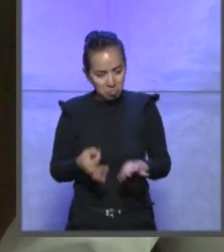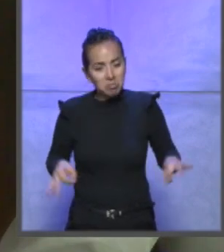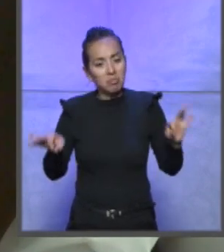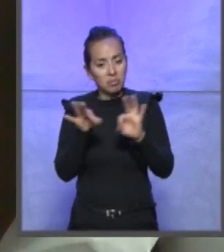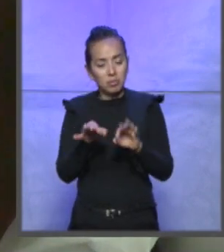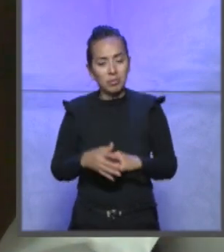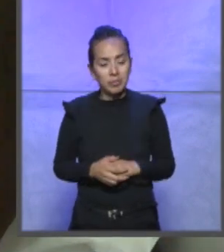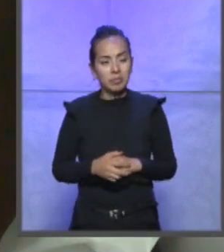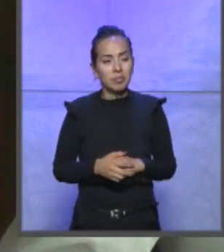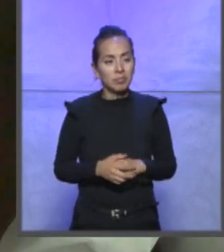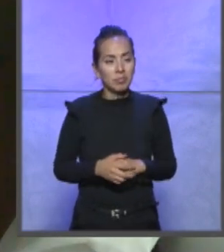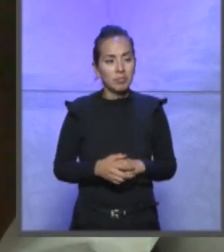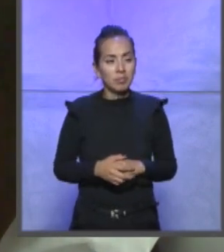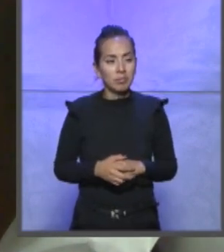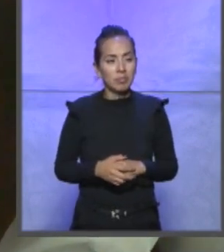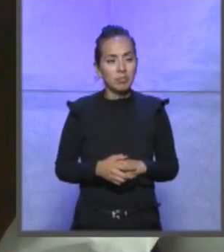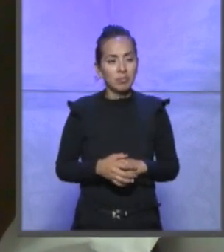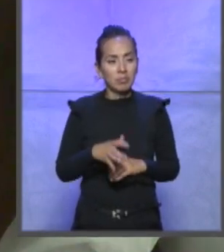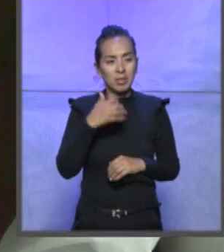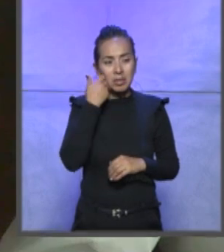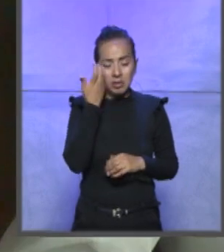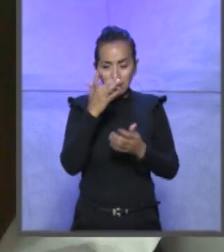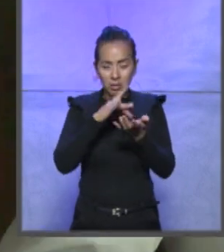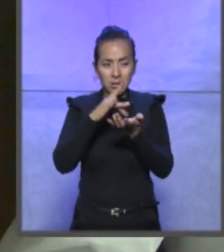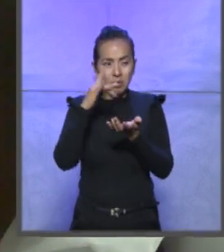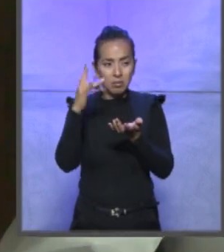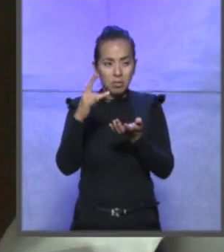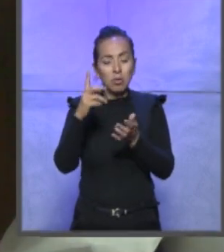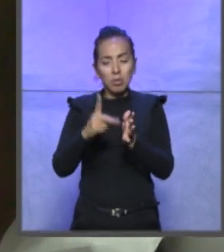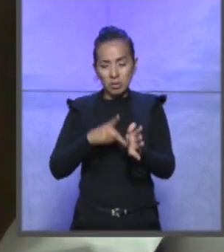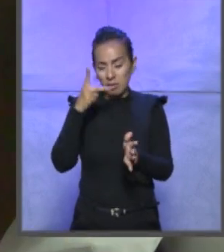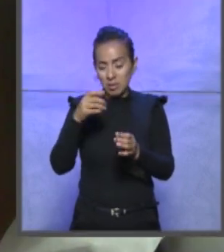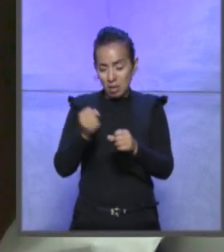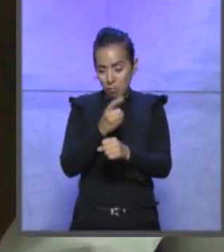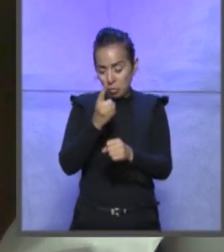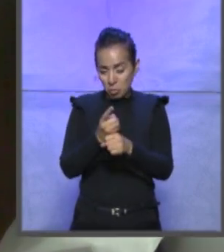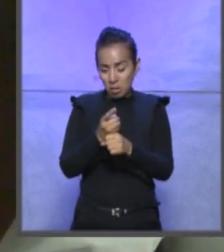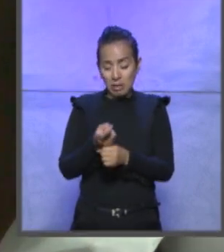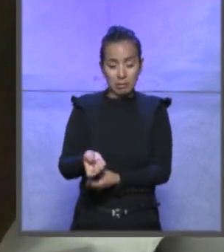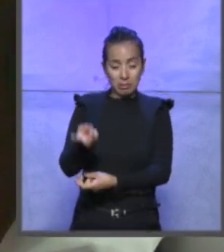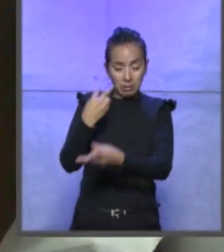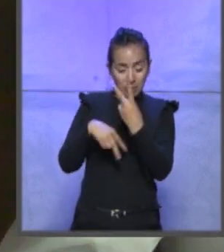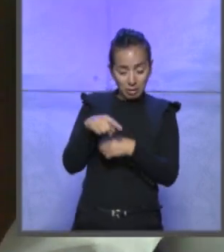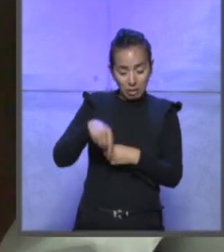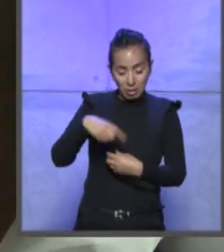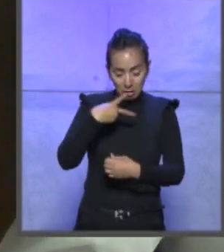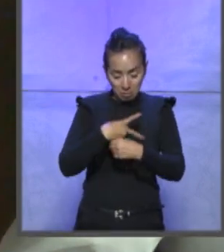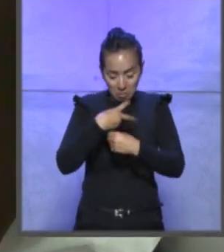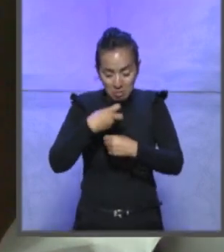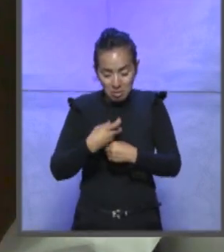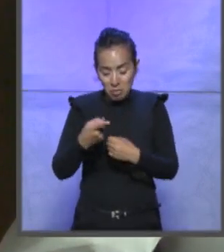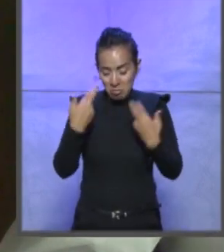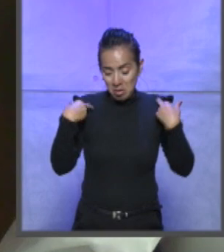los jóvenes. Entonces, más que nada, quisiera agradecer de nuevo la oportunidad que se me ha dado de estar aquí en